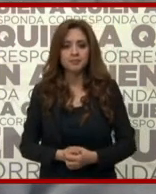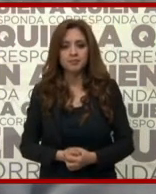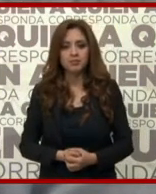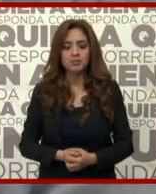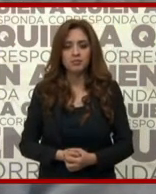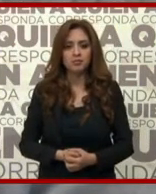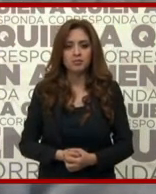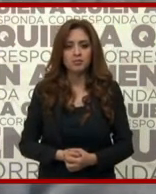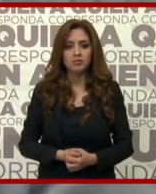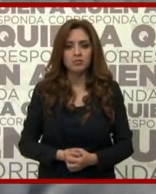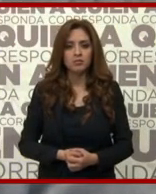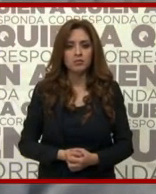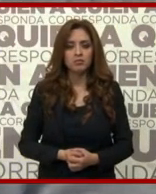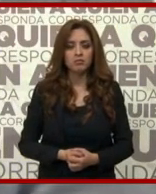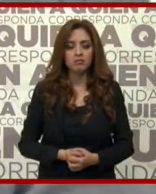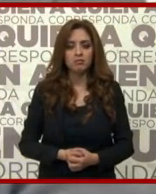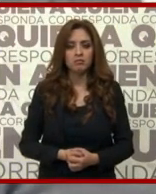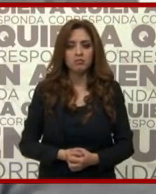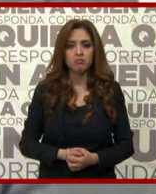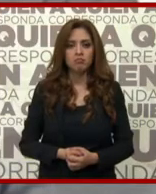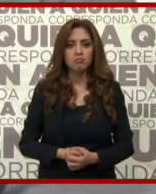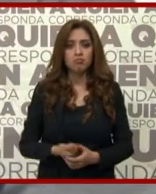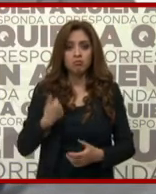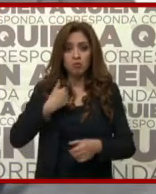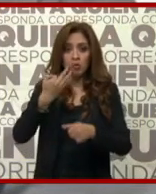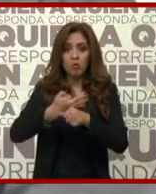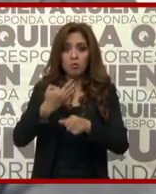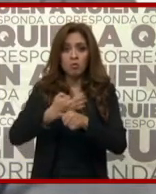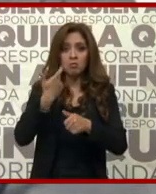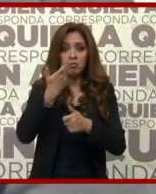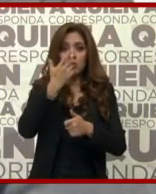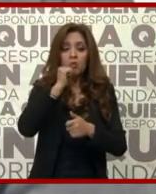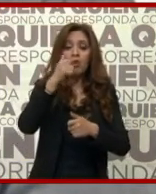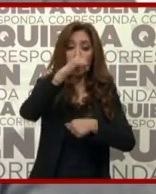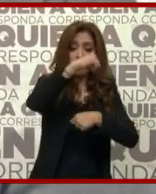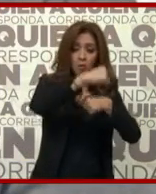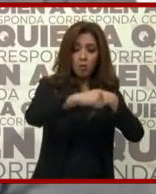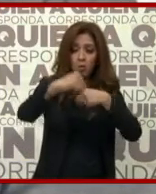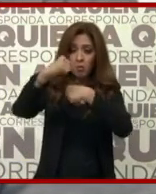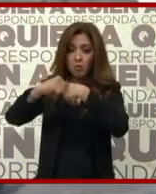seguir allá y pues pagar una operación, porque la operación de cada ojo